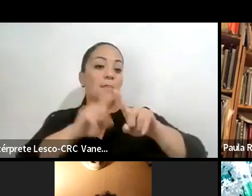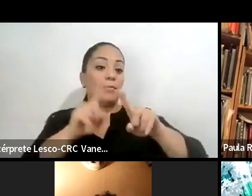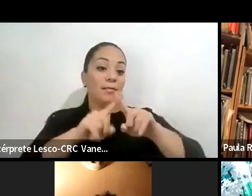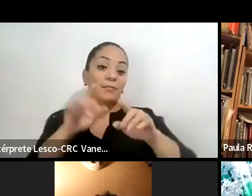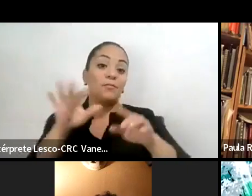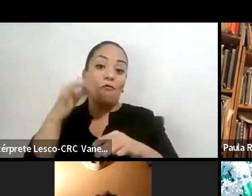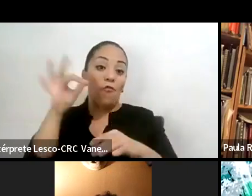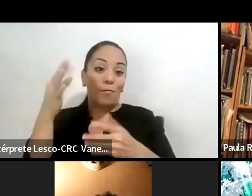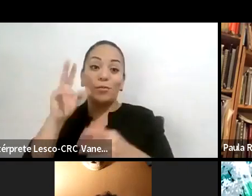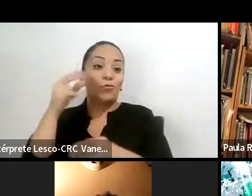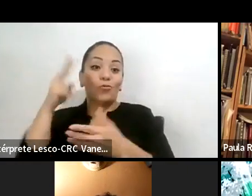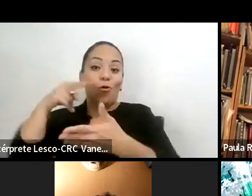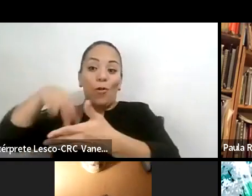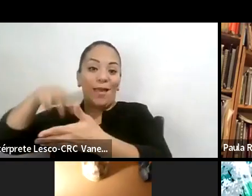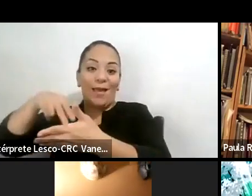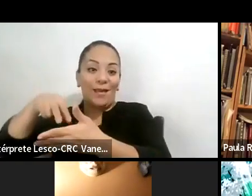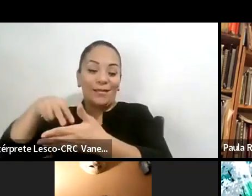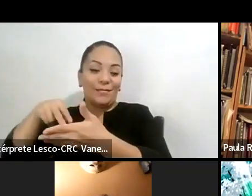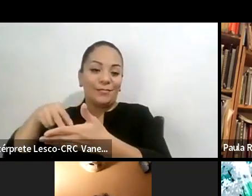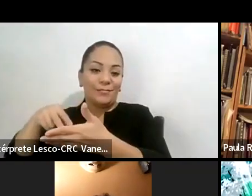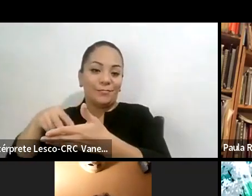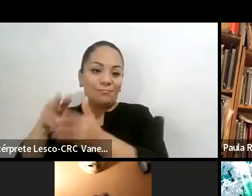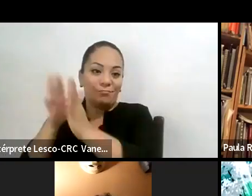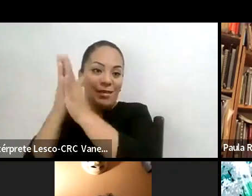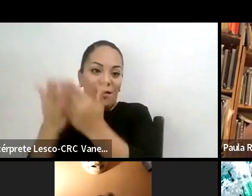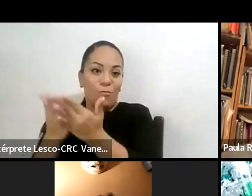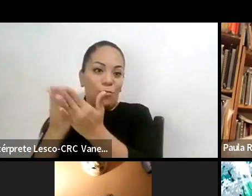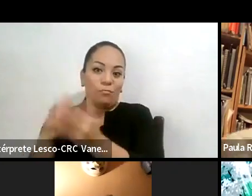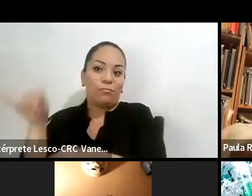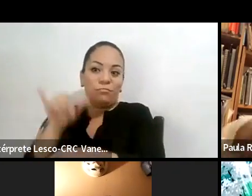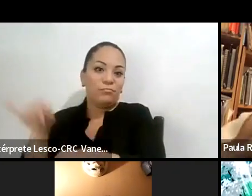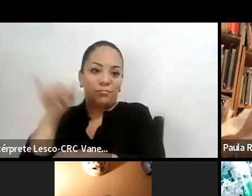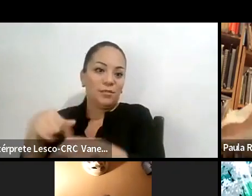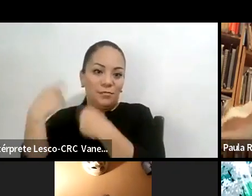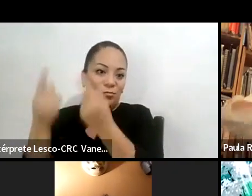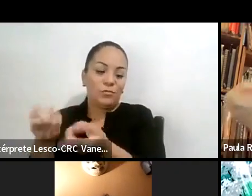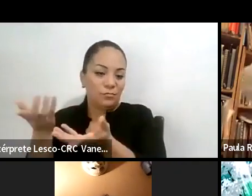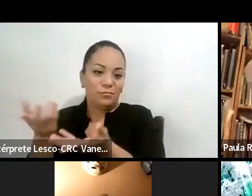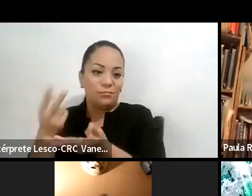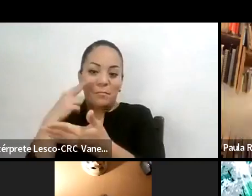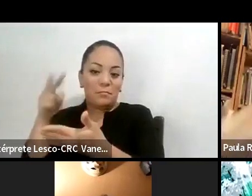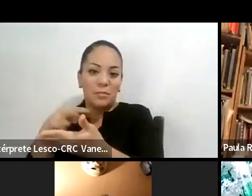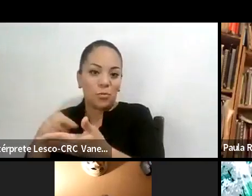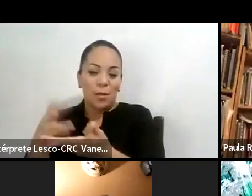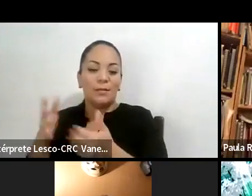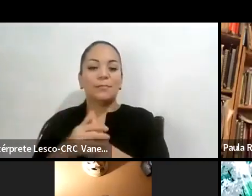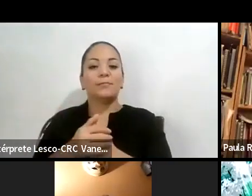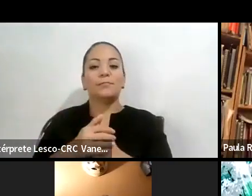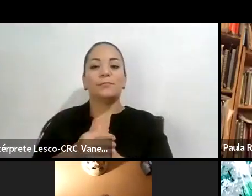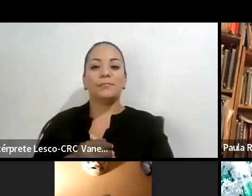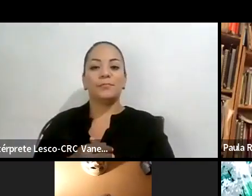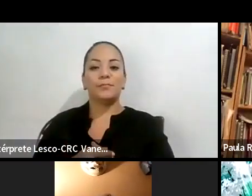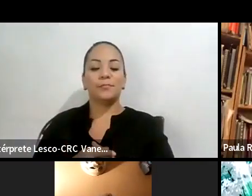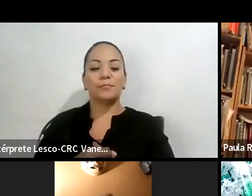no el formato hegemónico, ¿verdad? Visual. En este